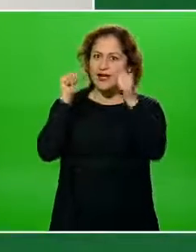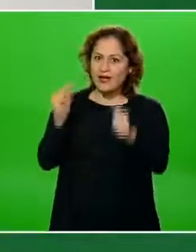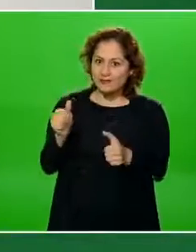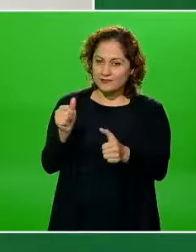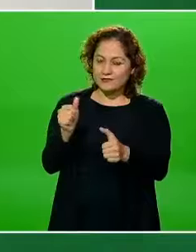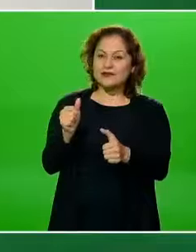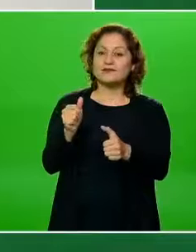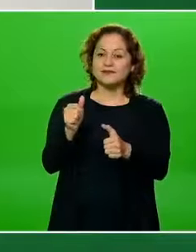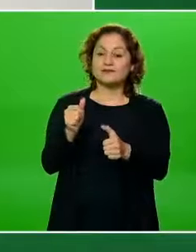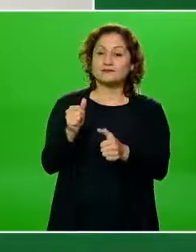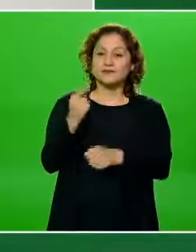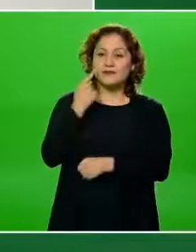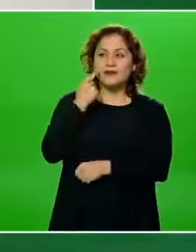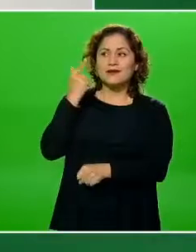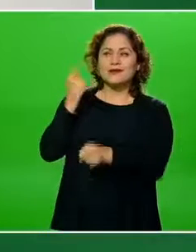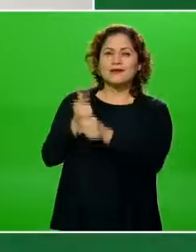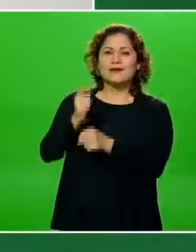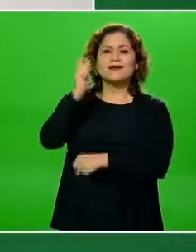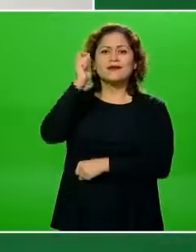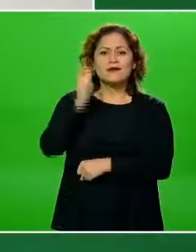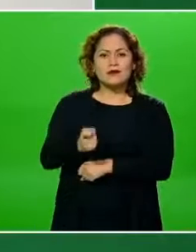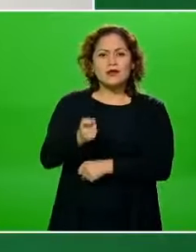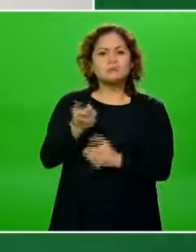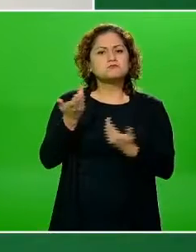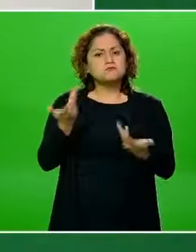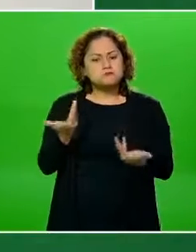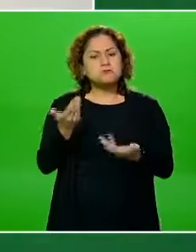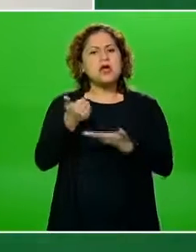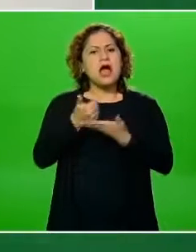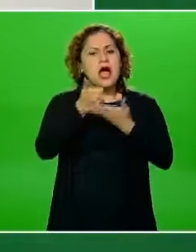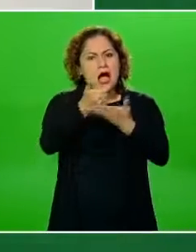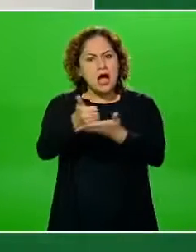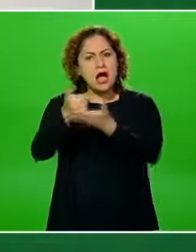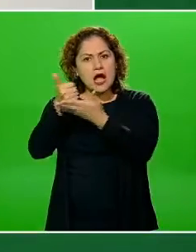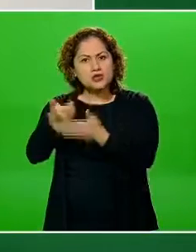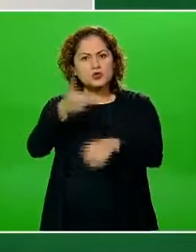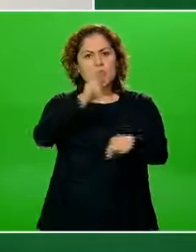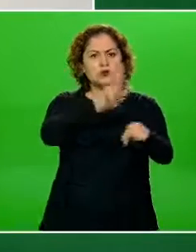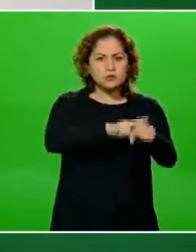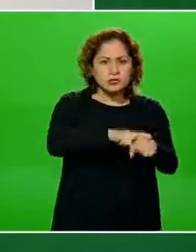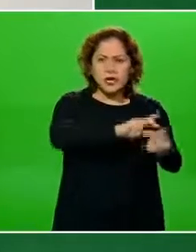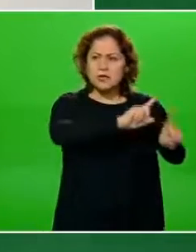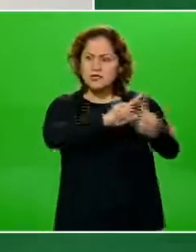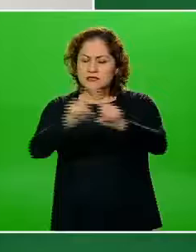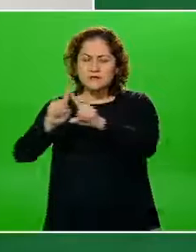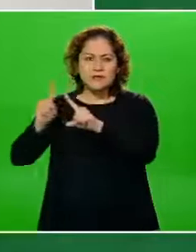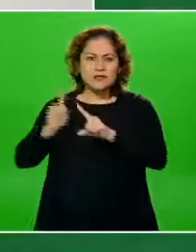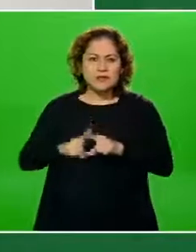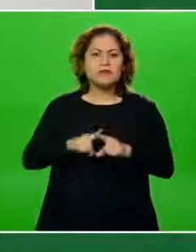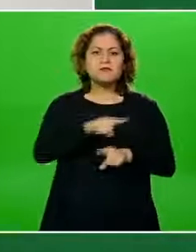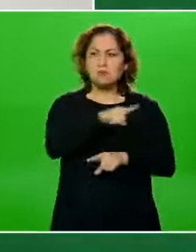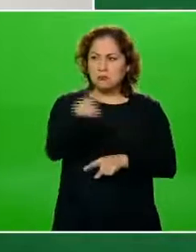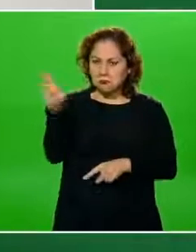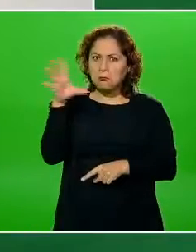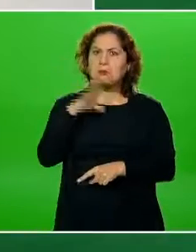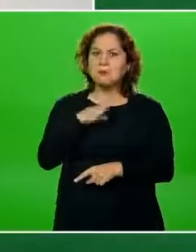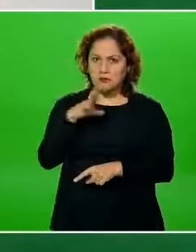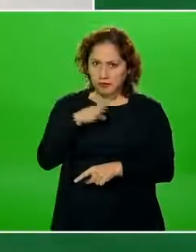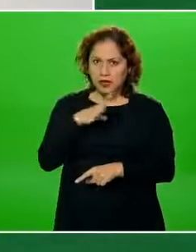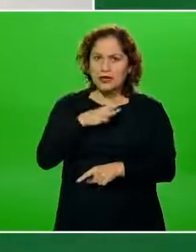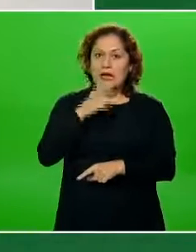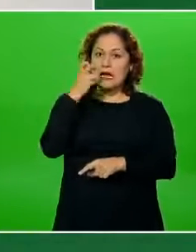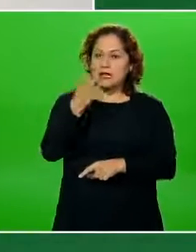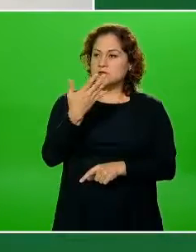nos habla de las diferentes situaciones y estrategias que se han llevado en el país y que de manera favorable nos